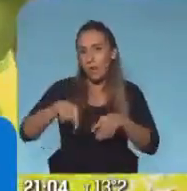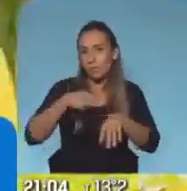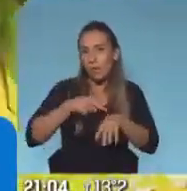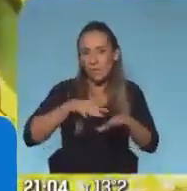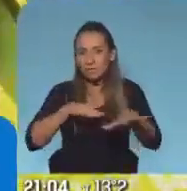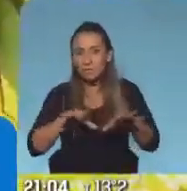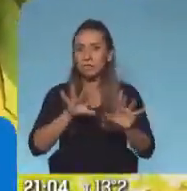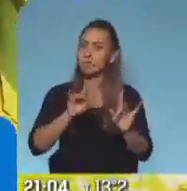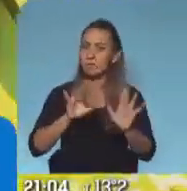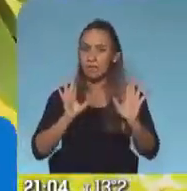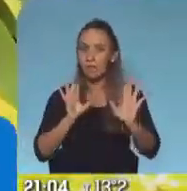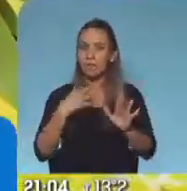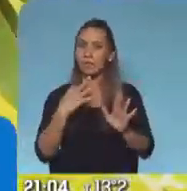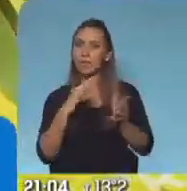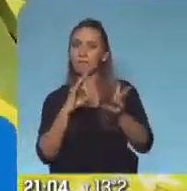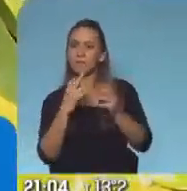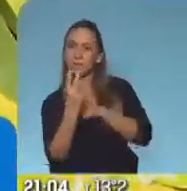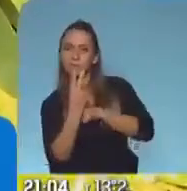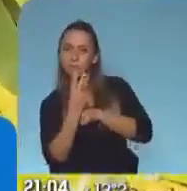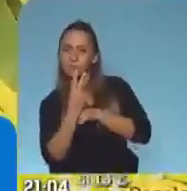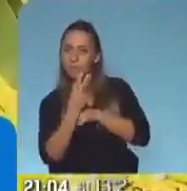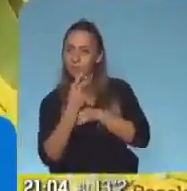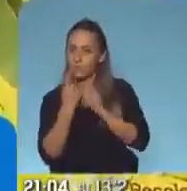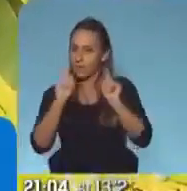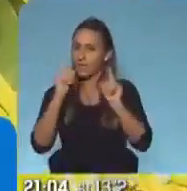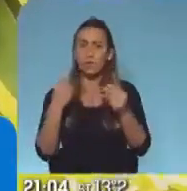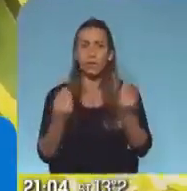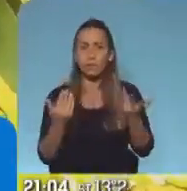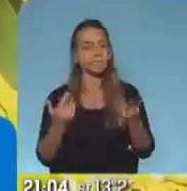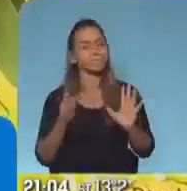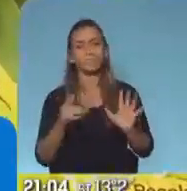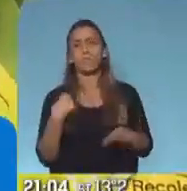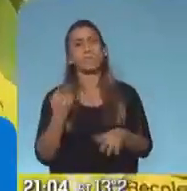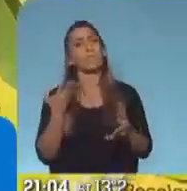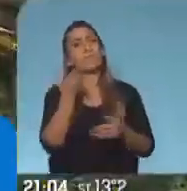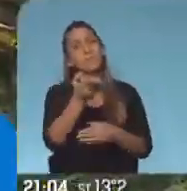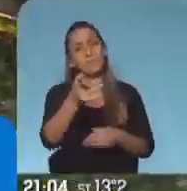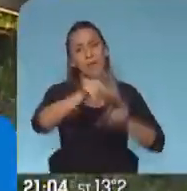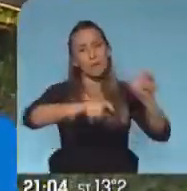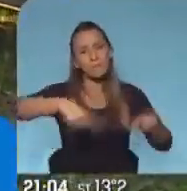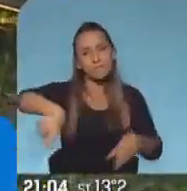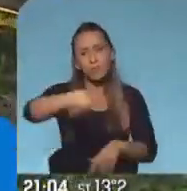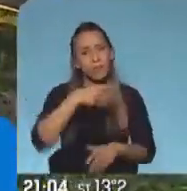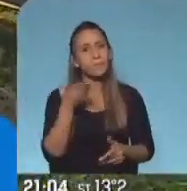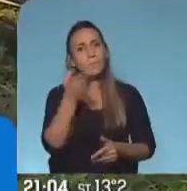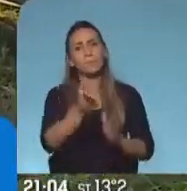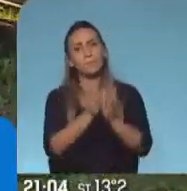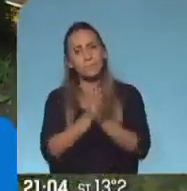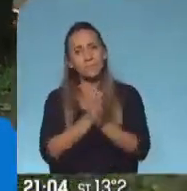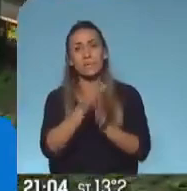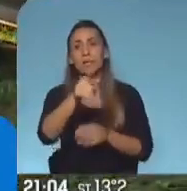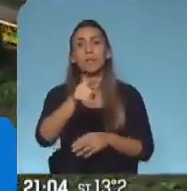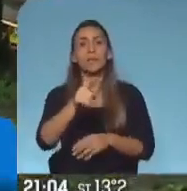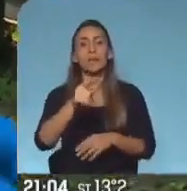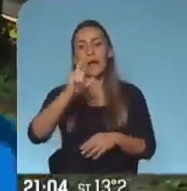puntualmente? ¿Hay que tomar otros recaudos? Lo que le pedimos a la gente, ¿no? Que trate de rociar con